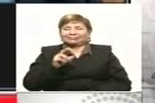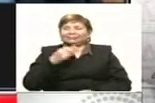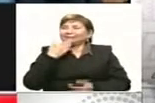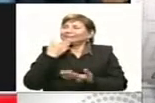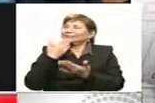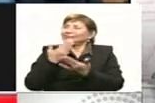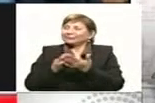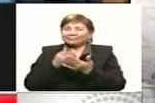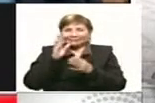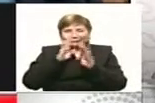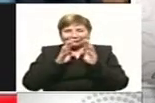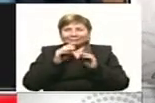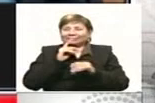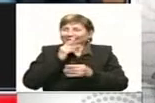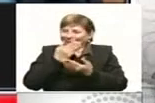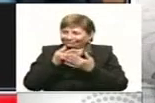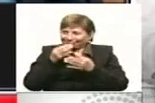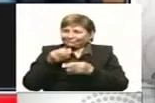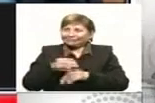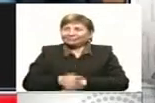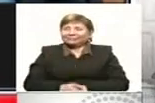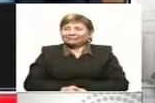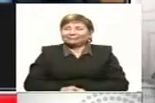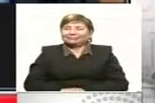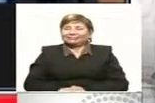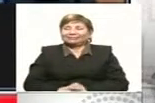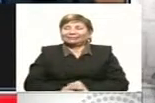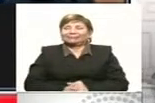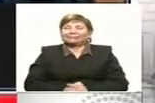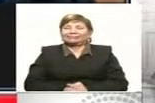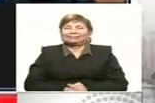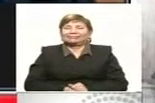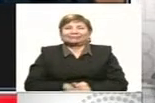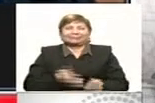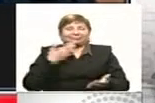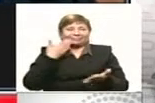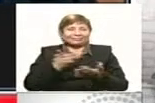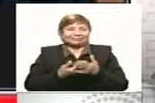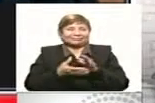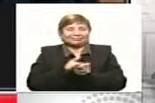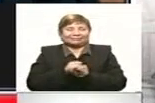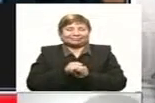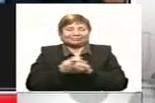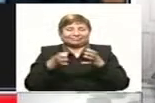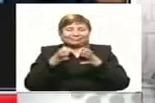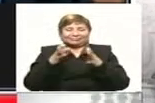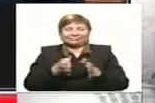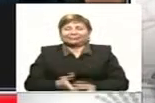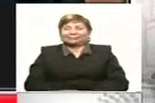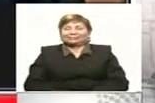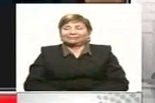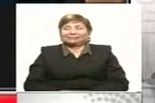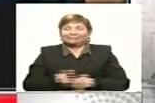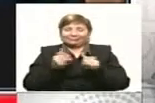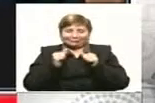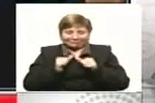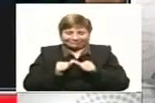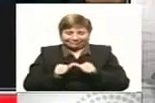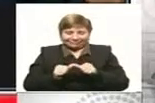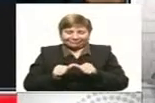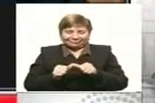Gracias. Queda el compromiso. Gracias, señor ministro, y gracias, amigos congresistas. Vamos a continuar con